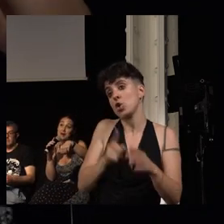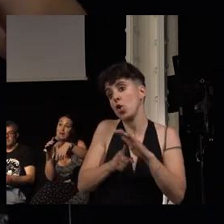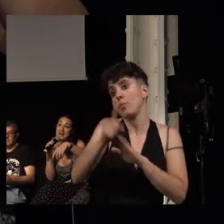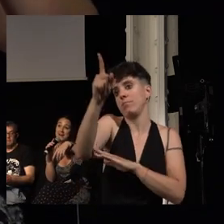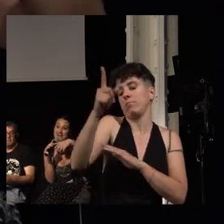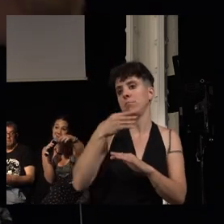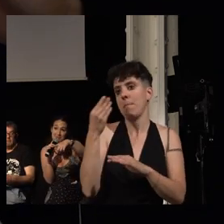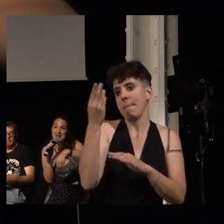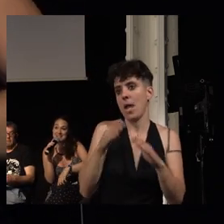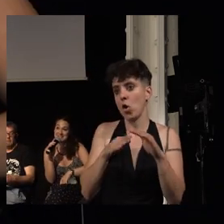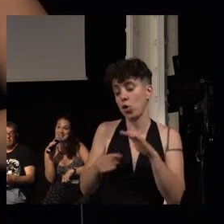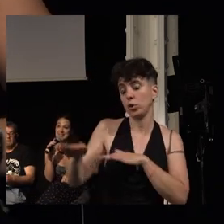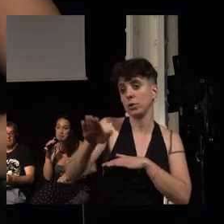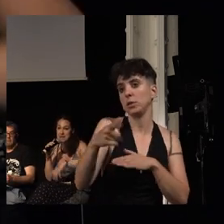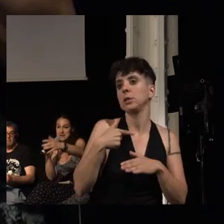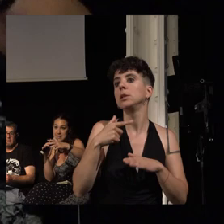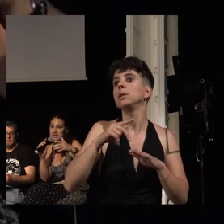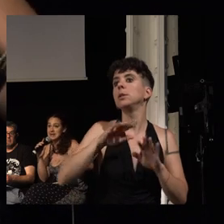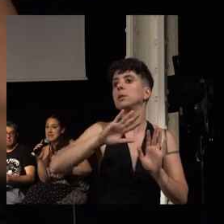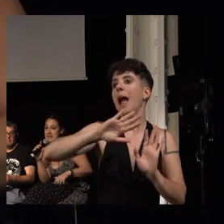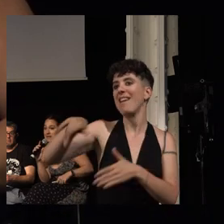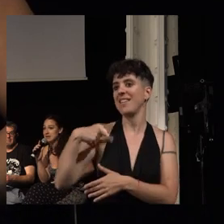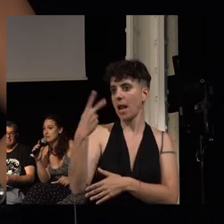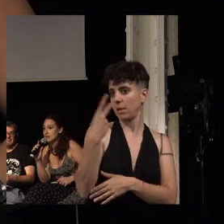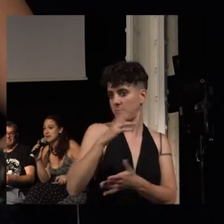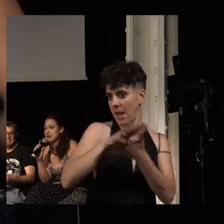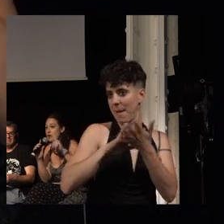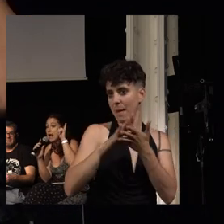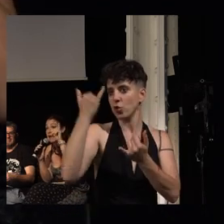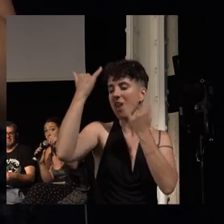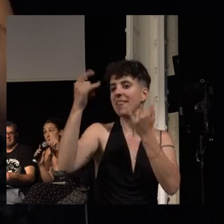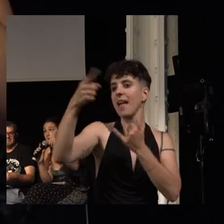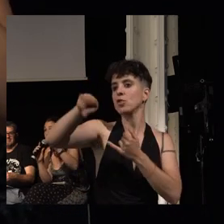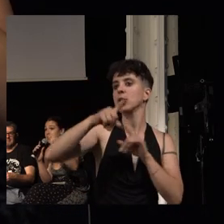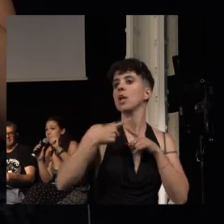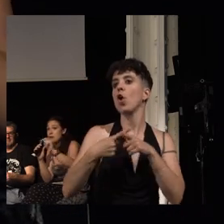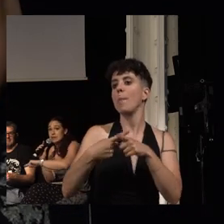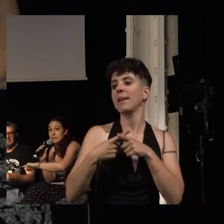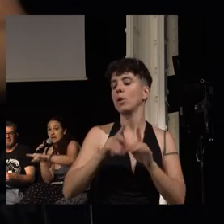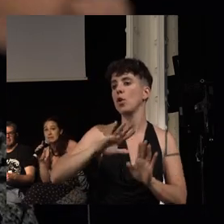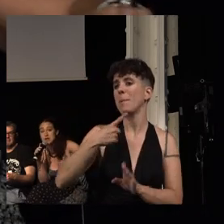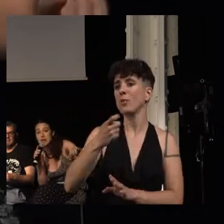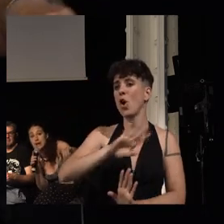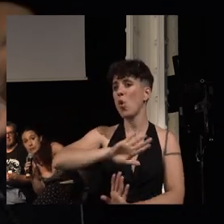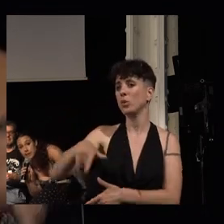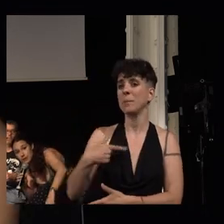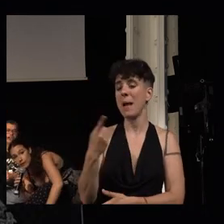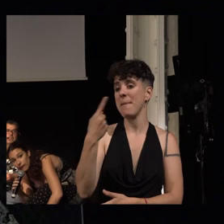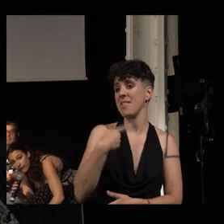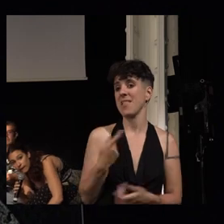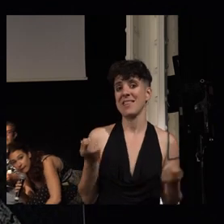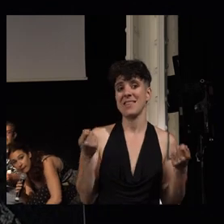gustaría hablar ahora al acabar de todas las ideas que tenéis y compartirlo. Queda una última pregunta, me dicen que tenemos que cerrar,